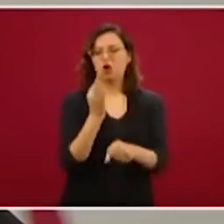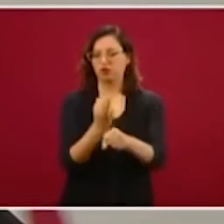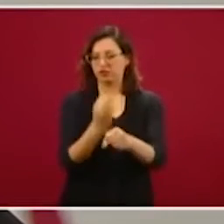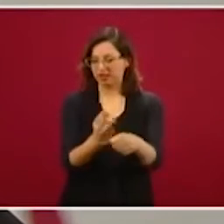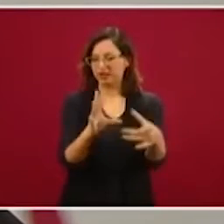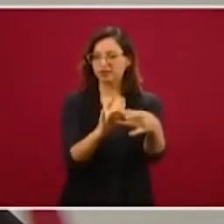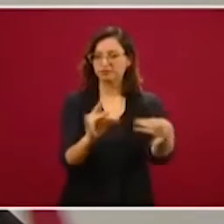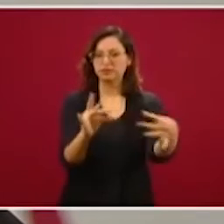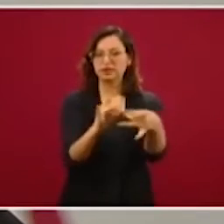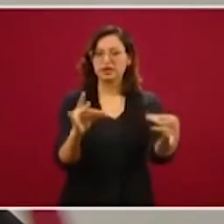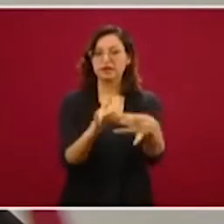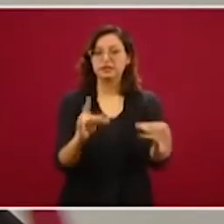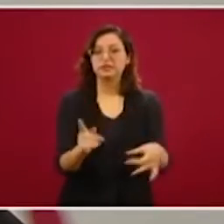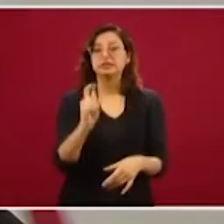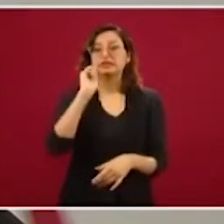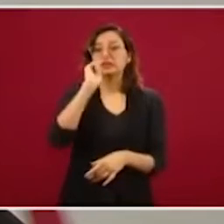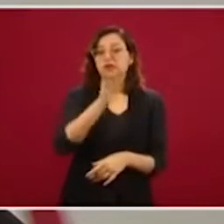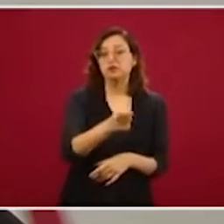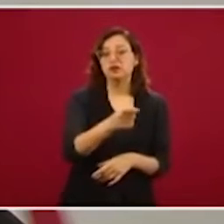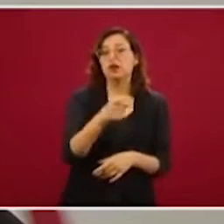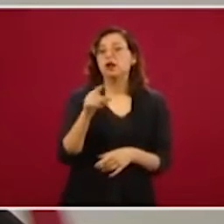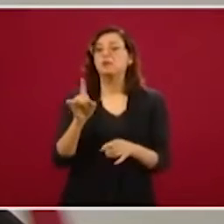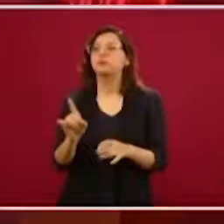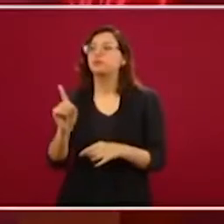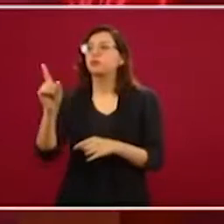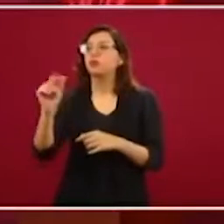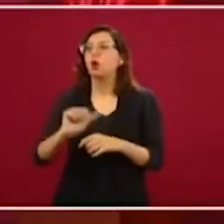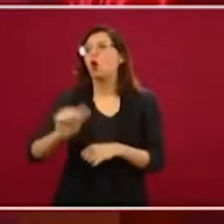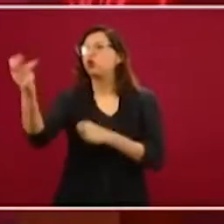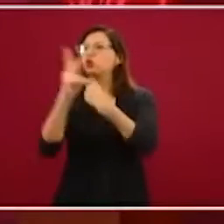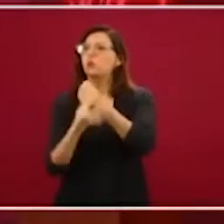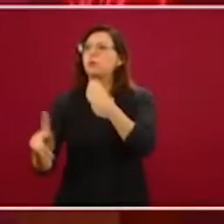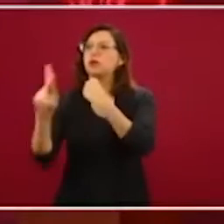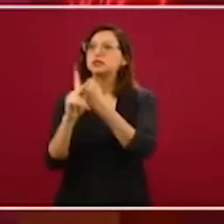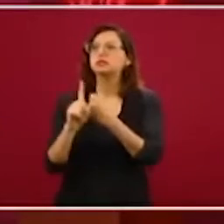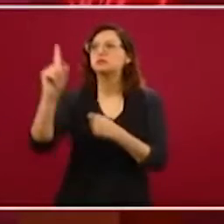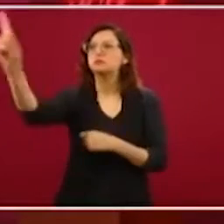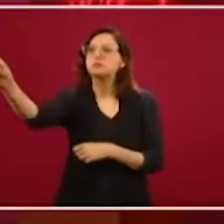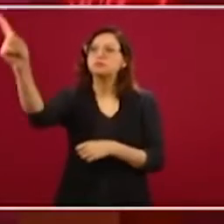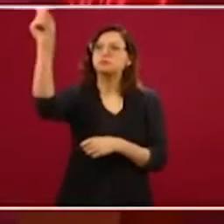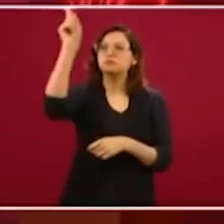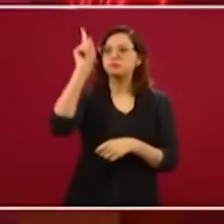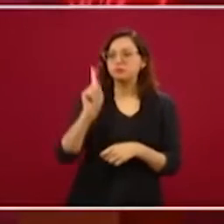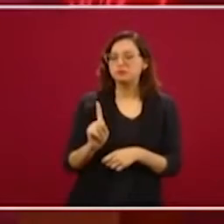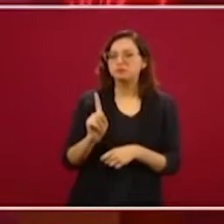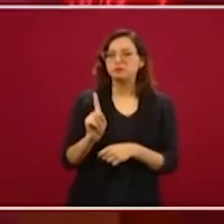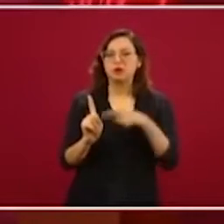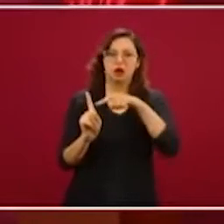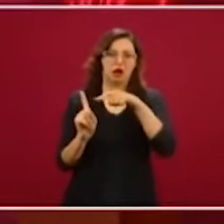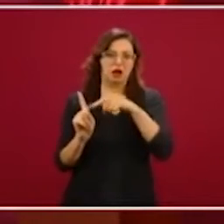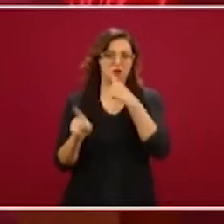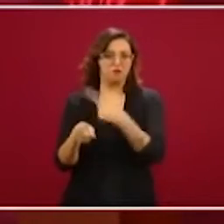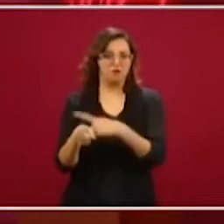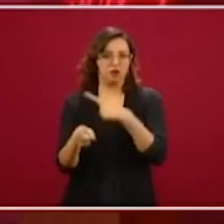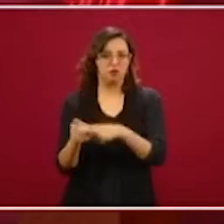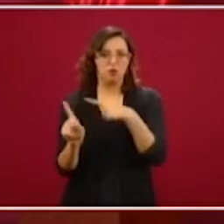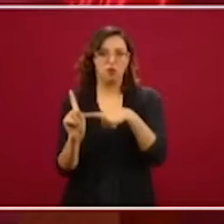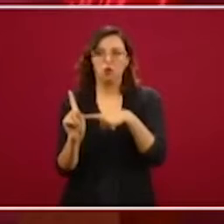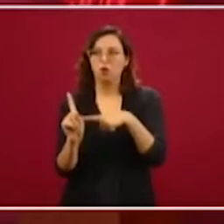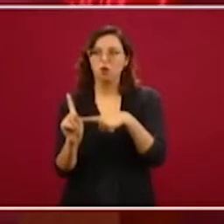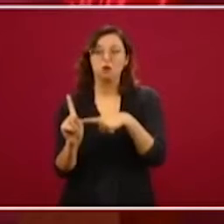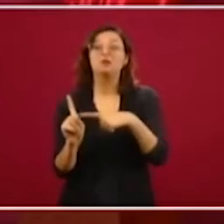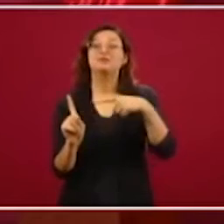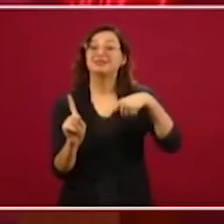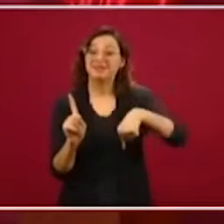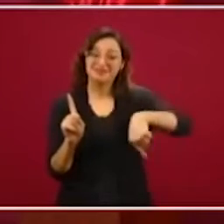habló sobre las medidas de preparación y respuesta al cob y 19 en españa francia alemania y eeuu al tiempo que